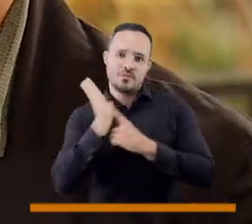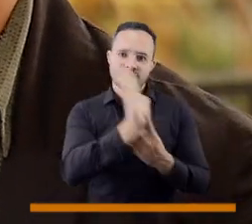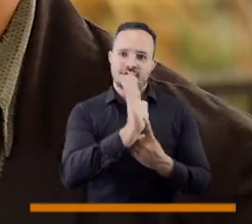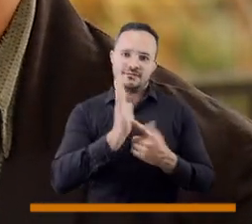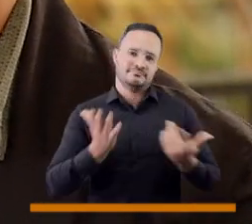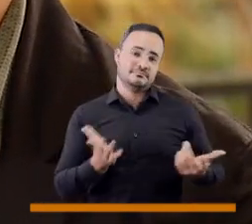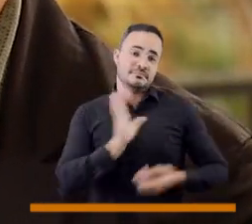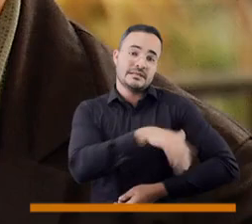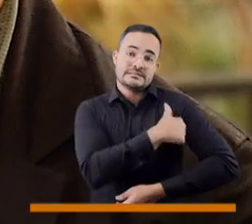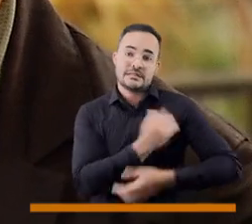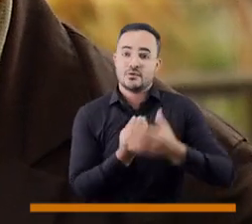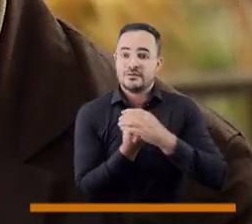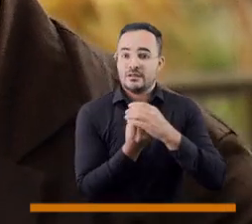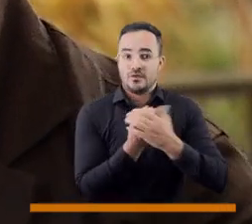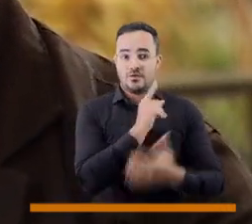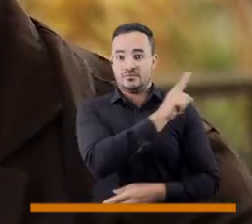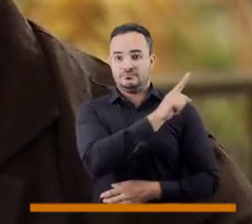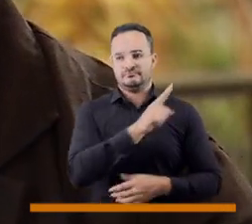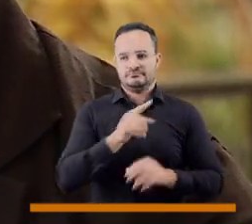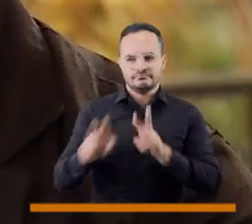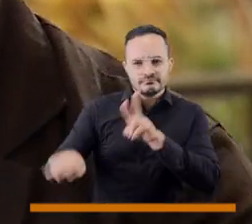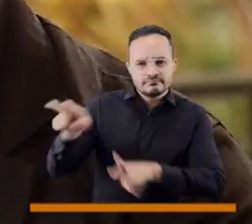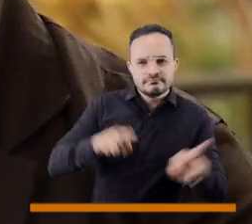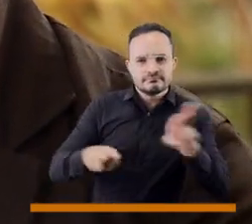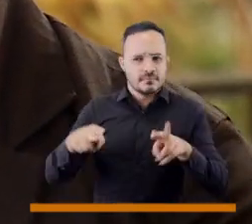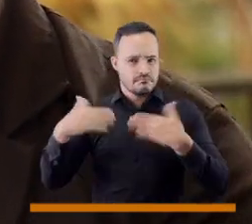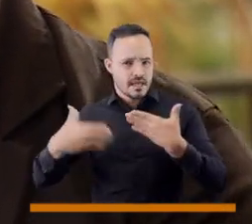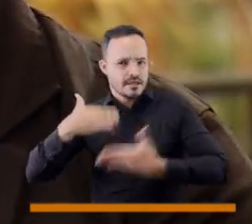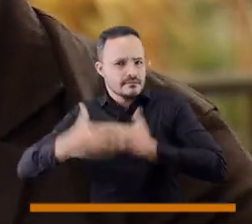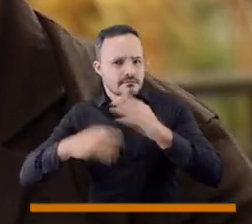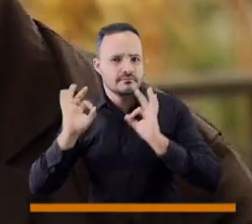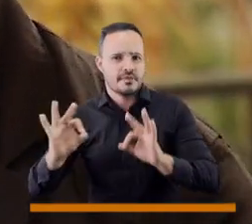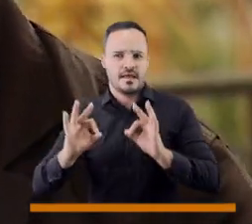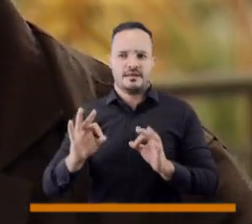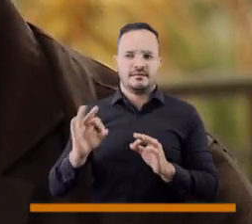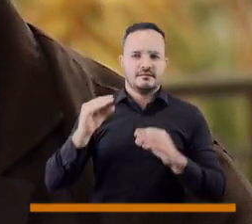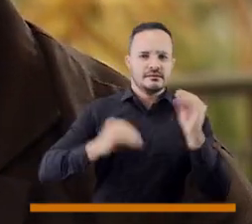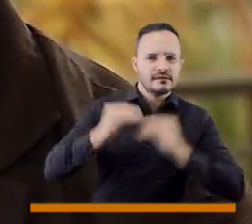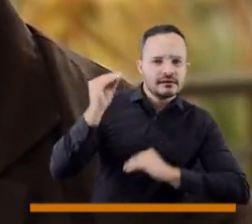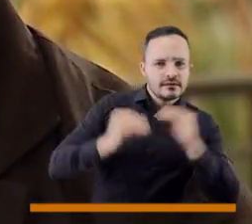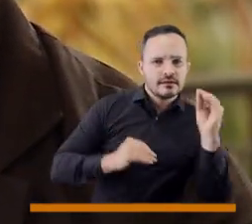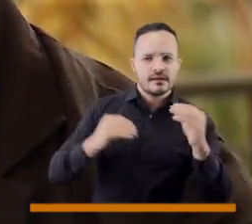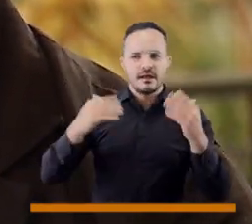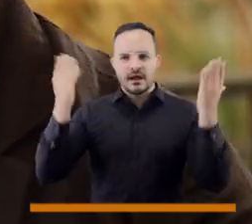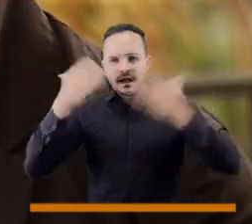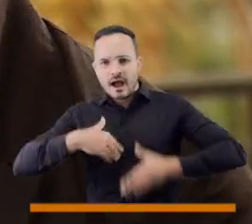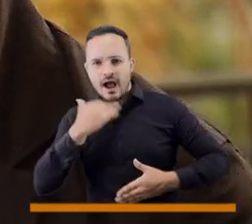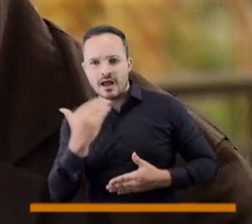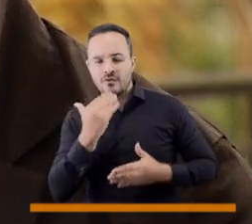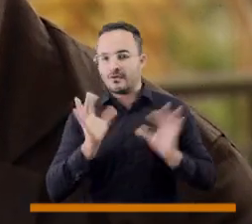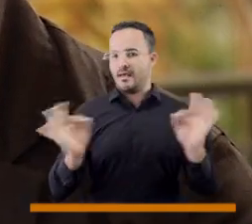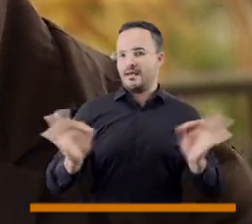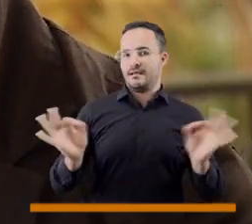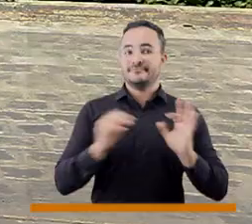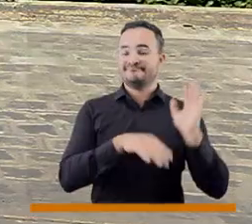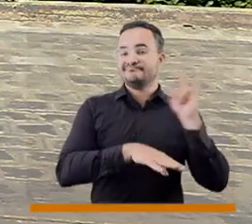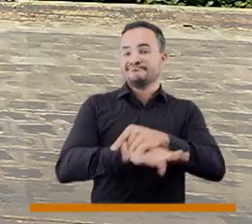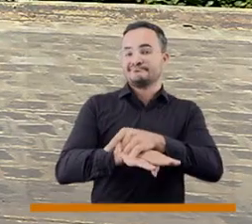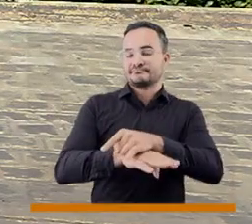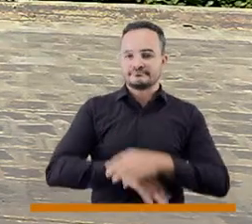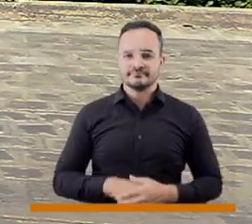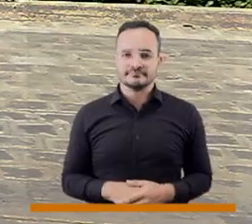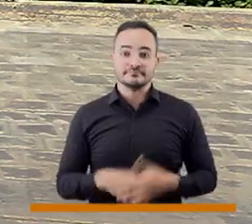el Ministerio del Interior es el ministerio que vigila que la parte interreligiosa marche como debe marchar, ¿cierto?